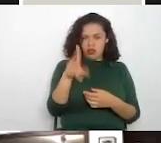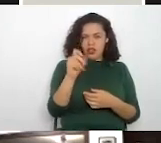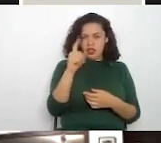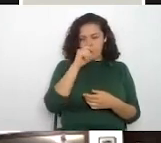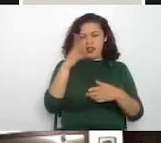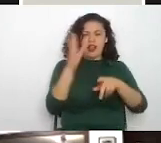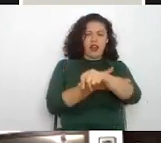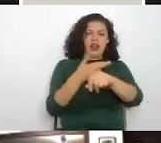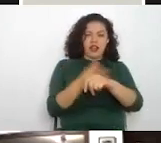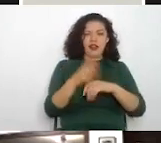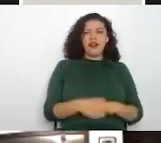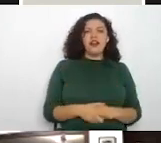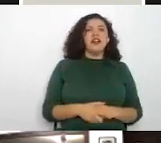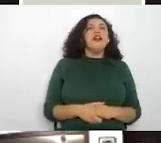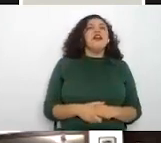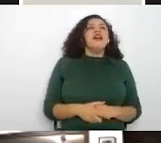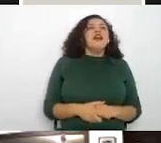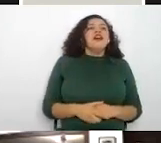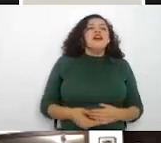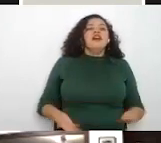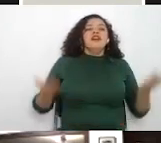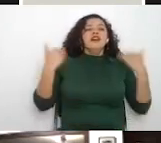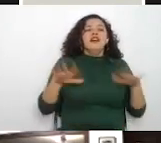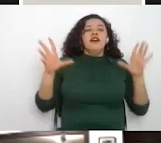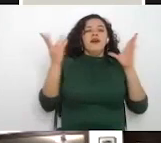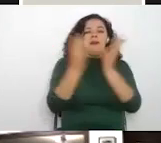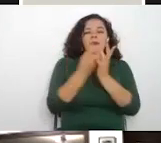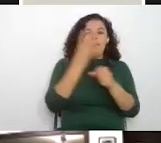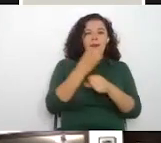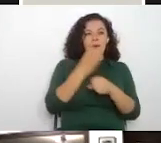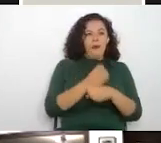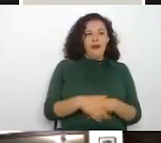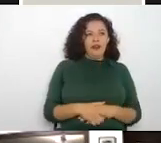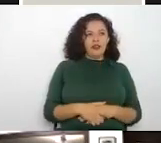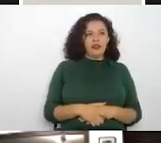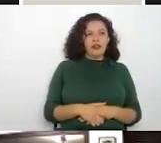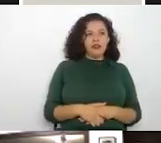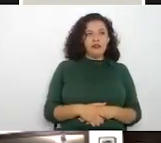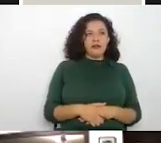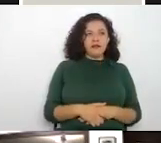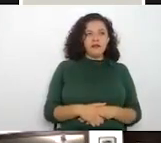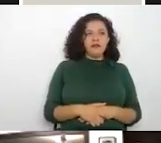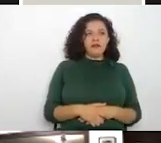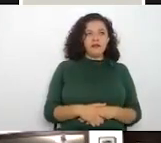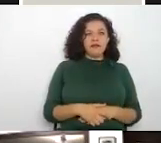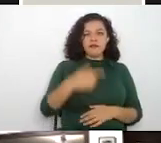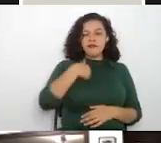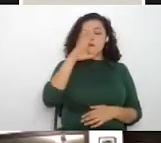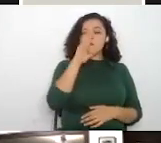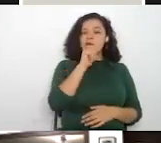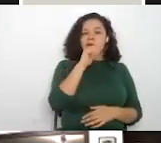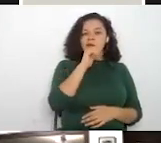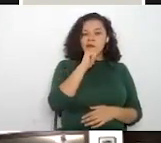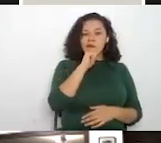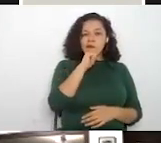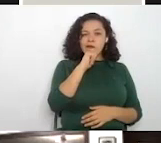registrando. Entonces, la tercera sería, si no puedo de momento eliminar